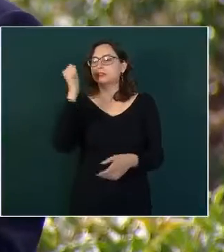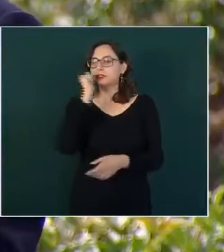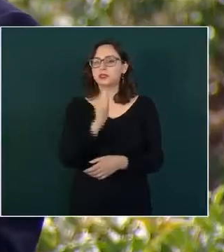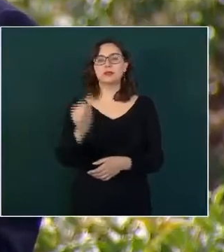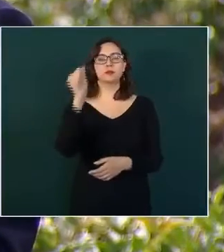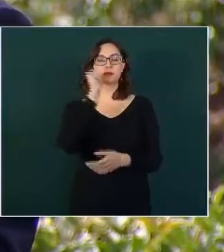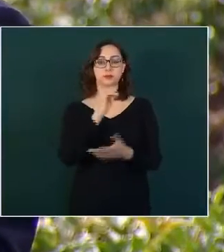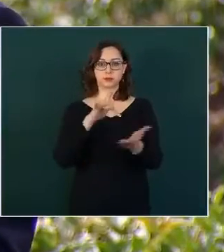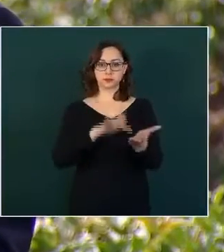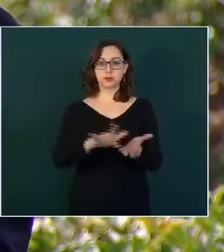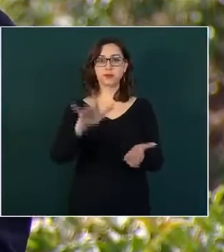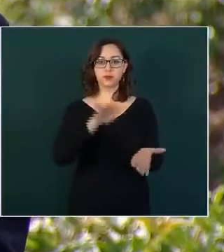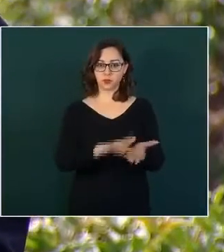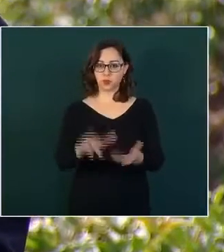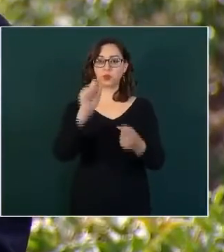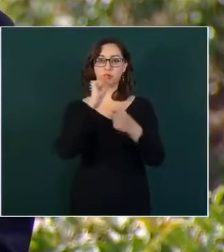apoyo,